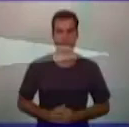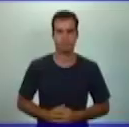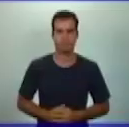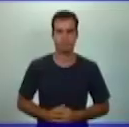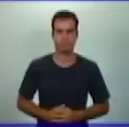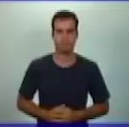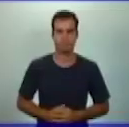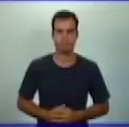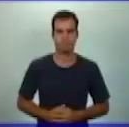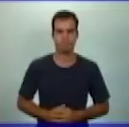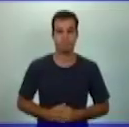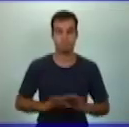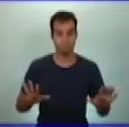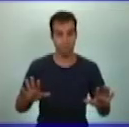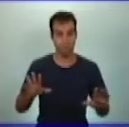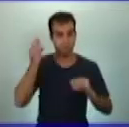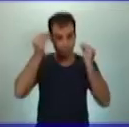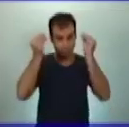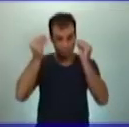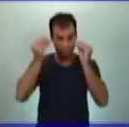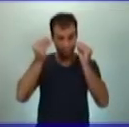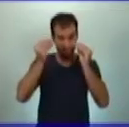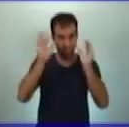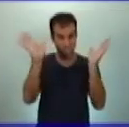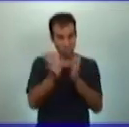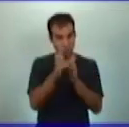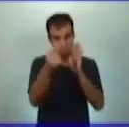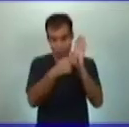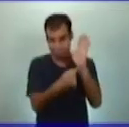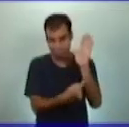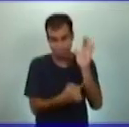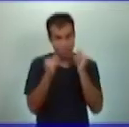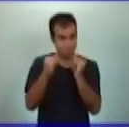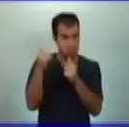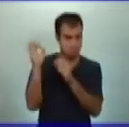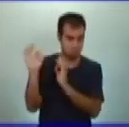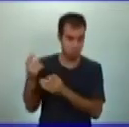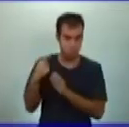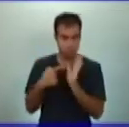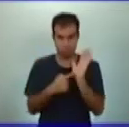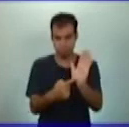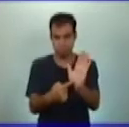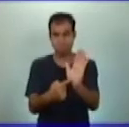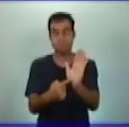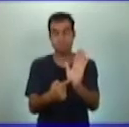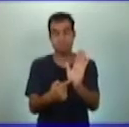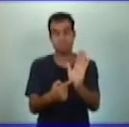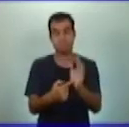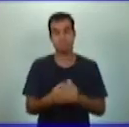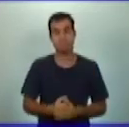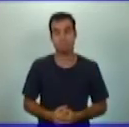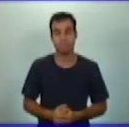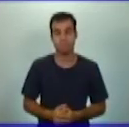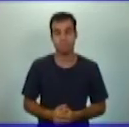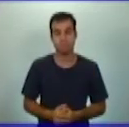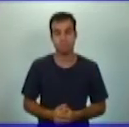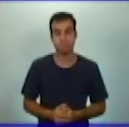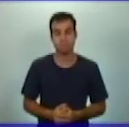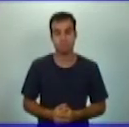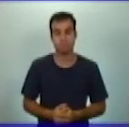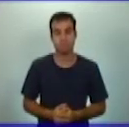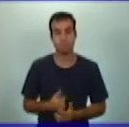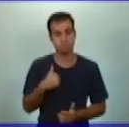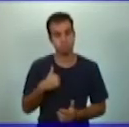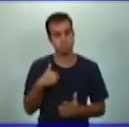Ahora, después de haber analizado todos estos aspectos y toda esta información que podemos extraer de la distribución electrónica de un átomo, yo